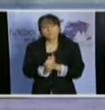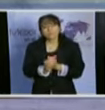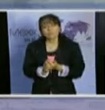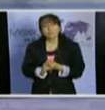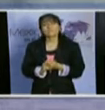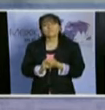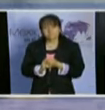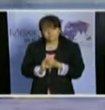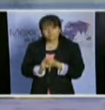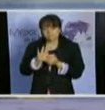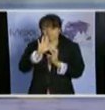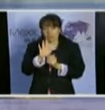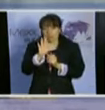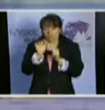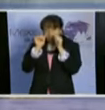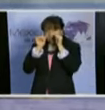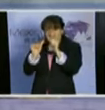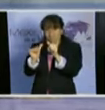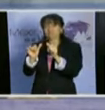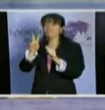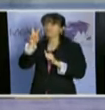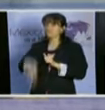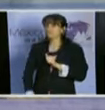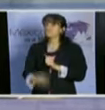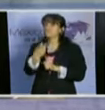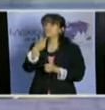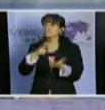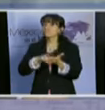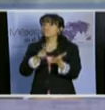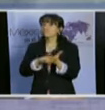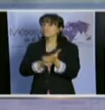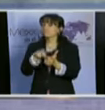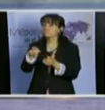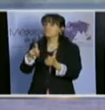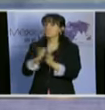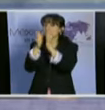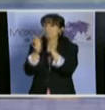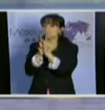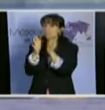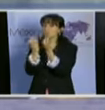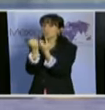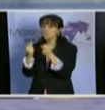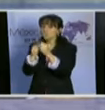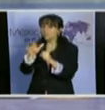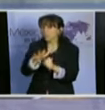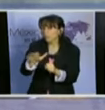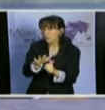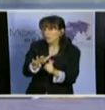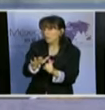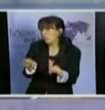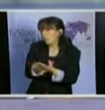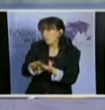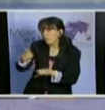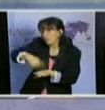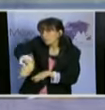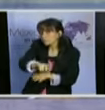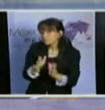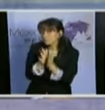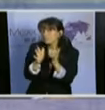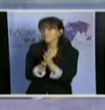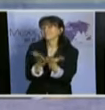ver a la sociedad civil, que es la aparición en México de las redes. Nueva manera de presentarse desde